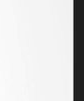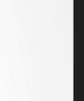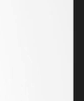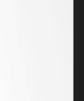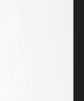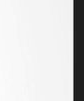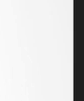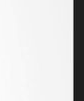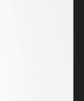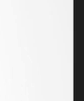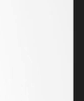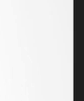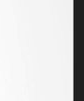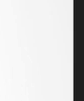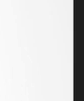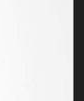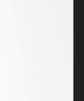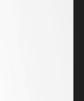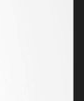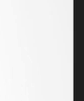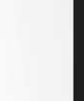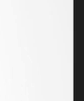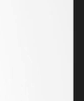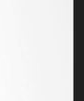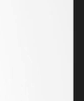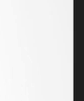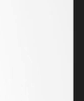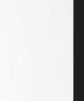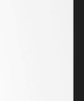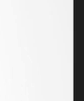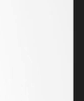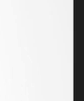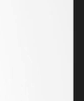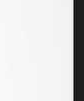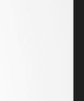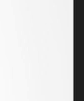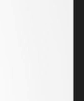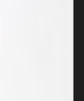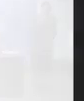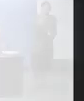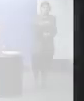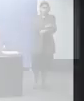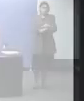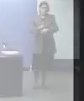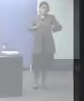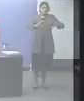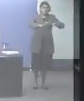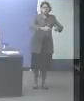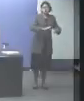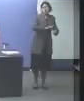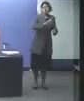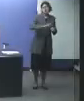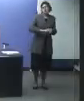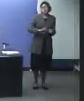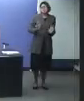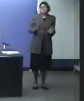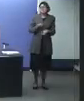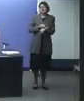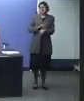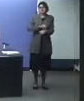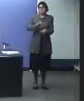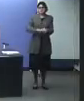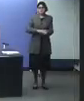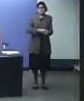influencia de la presencia de la discapacidad en un niño, en la dinámica familiar de una familia X, ¿no? De un niño